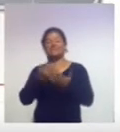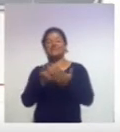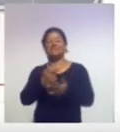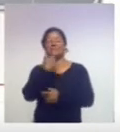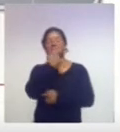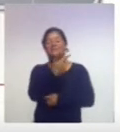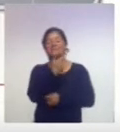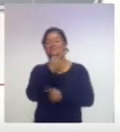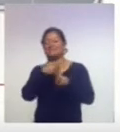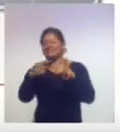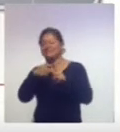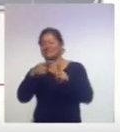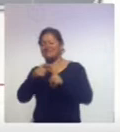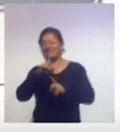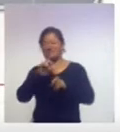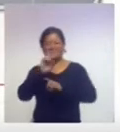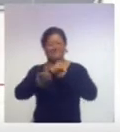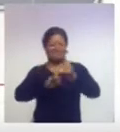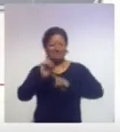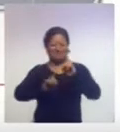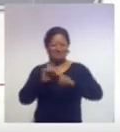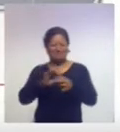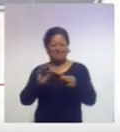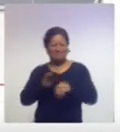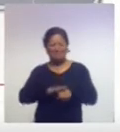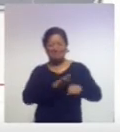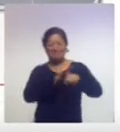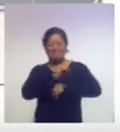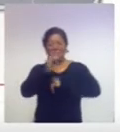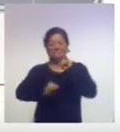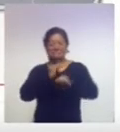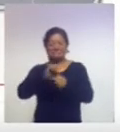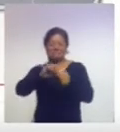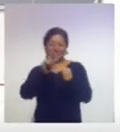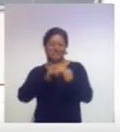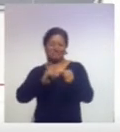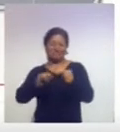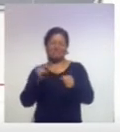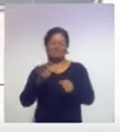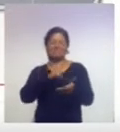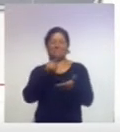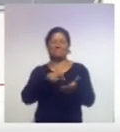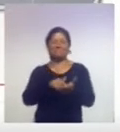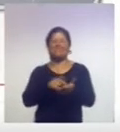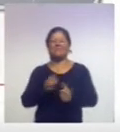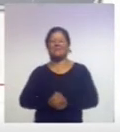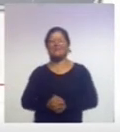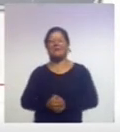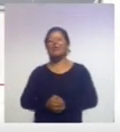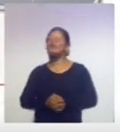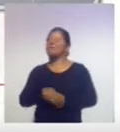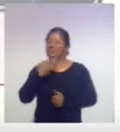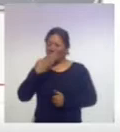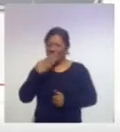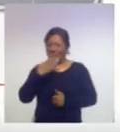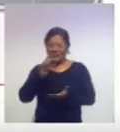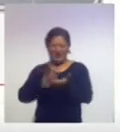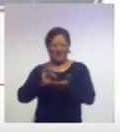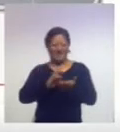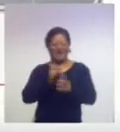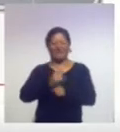con más detalles del ámbito deportivo nacional, internacional y, por supuesto, del acontecer estatal. Muy bien, Pepe, te seguimos. Muchísimas gracias